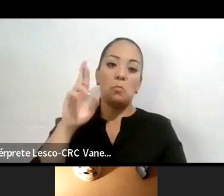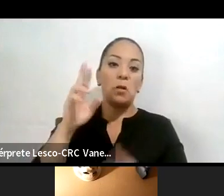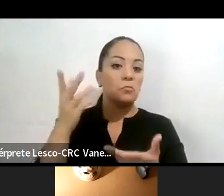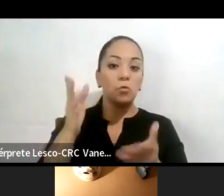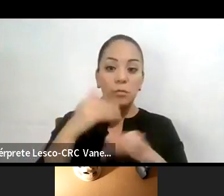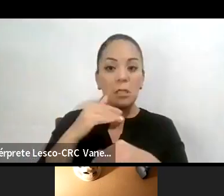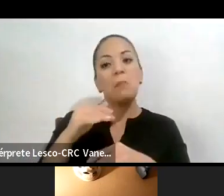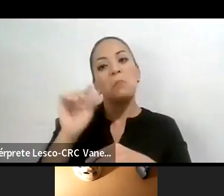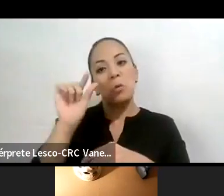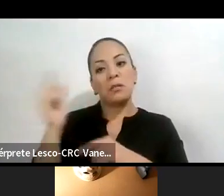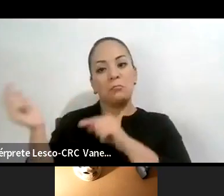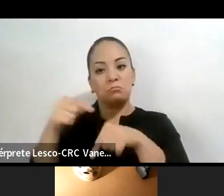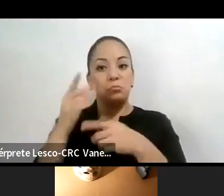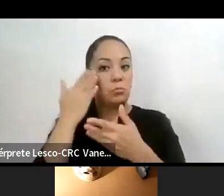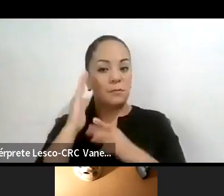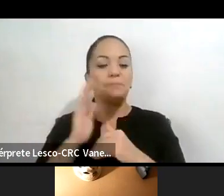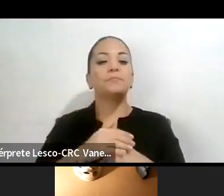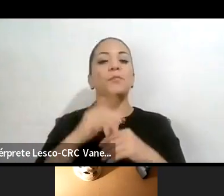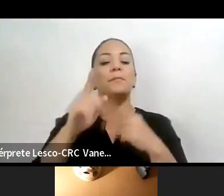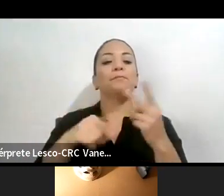Y destacar